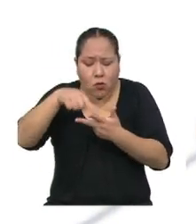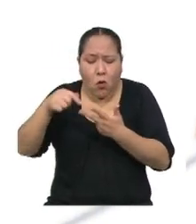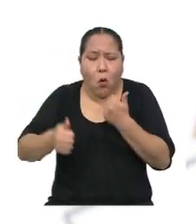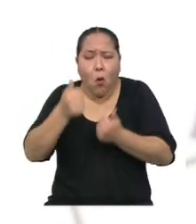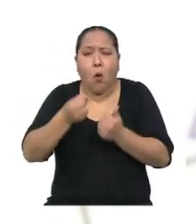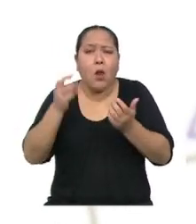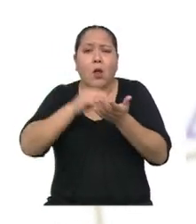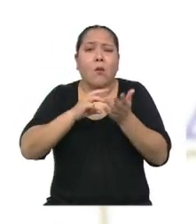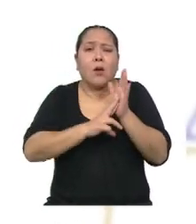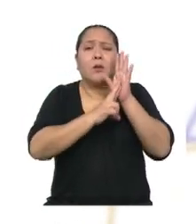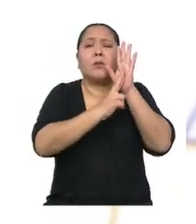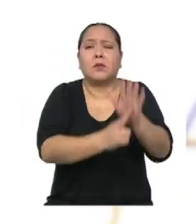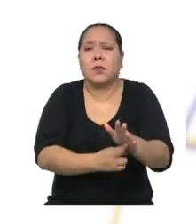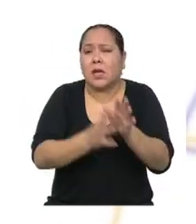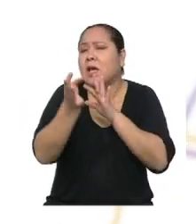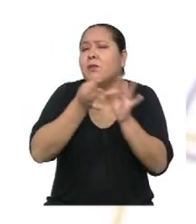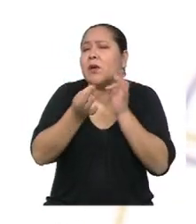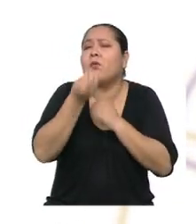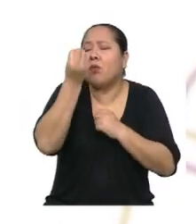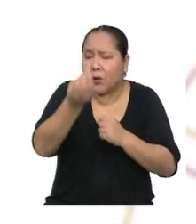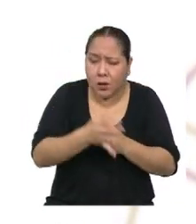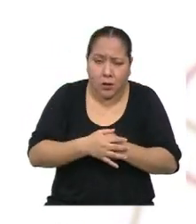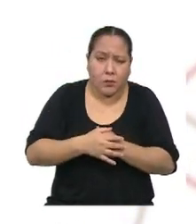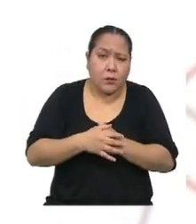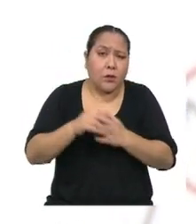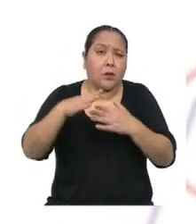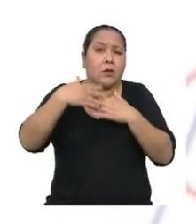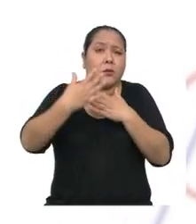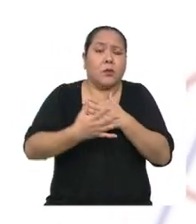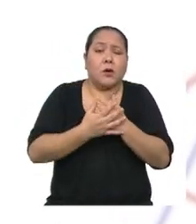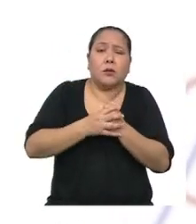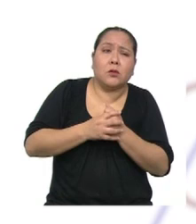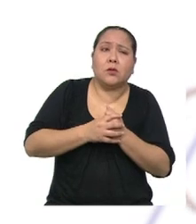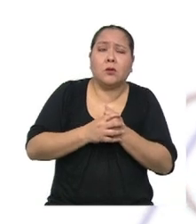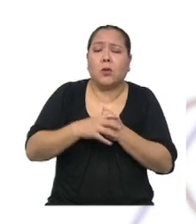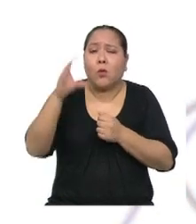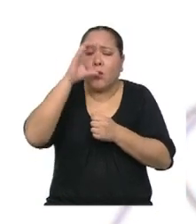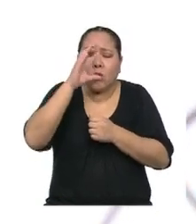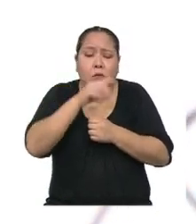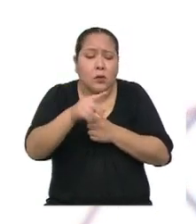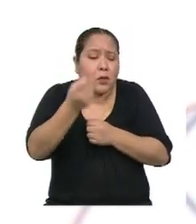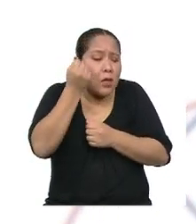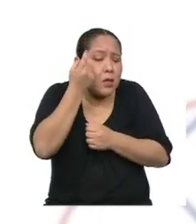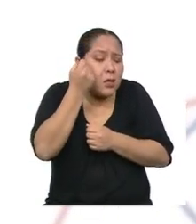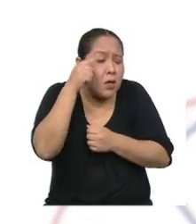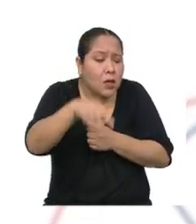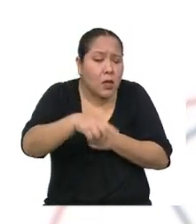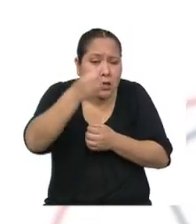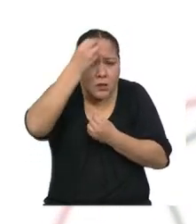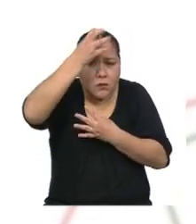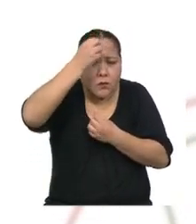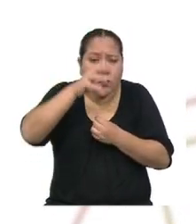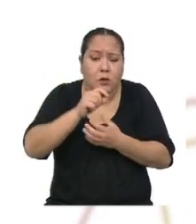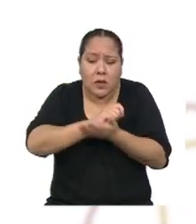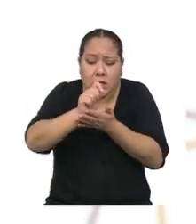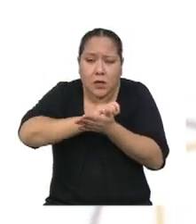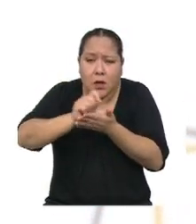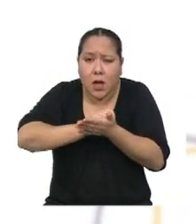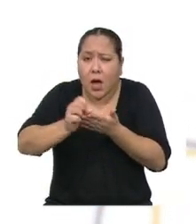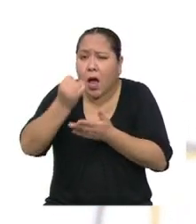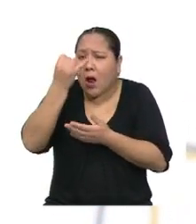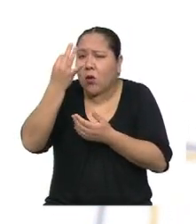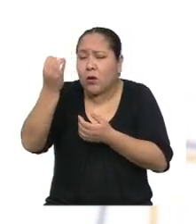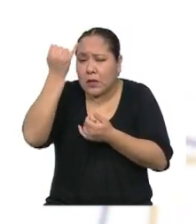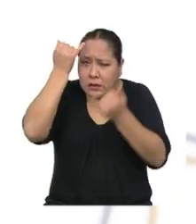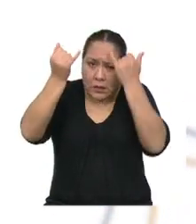y justifíquenla. Luego, interpreten los datos hallados y escriban algunas conclusiones respecto a su